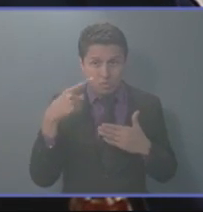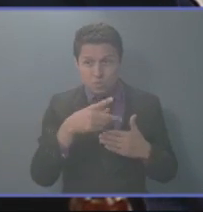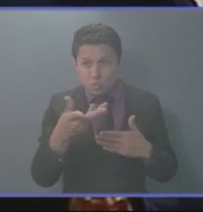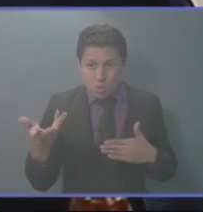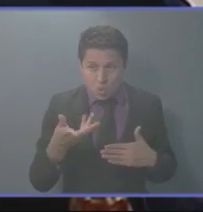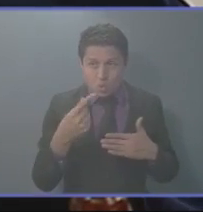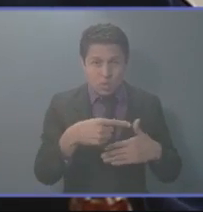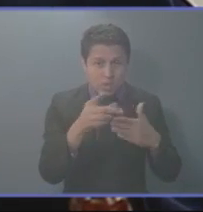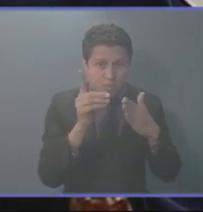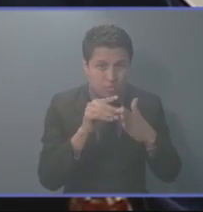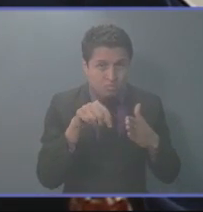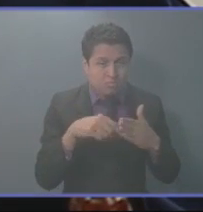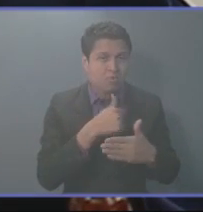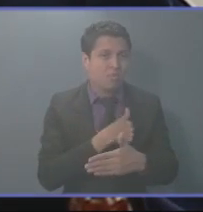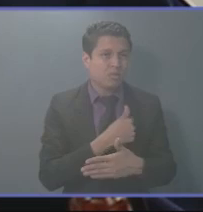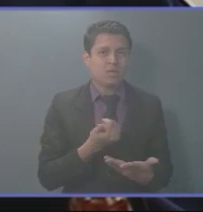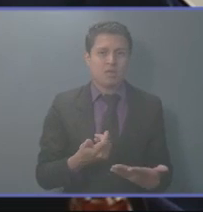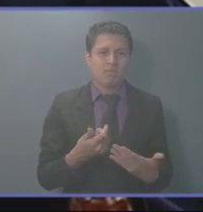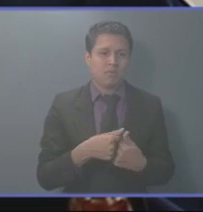Esta propuesta